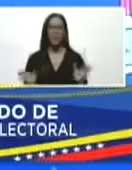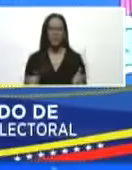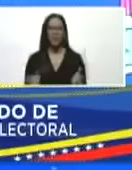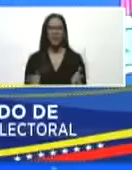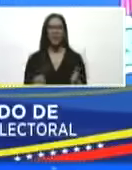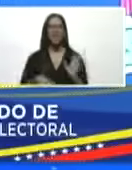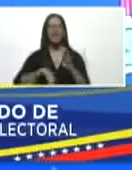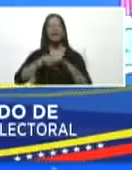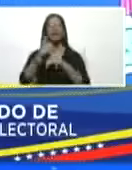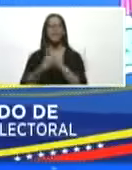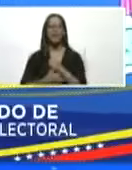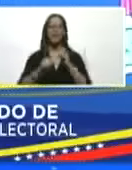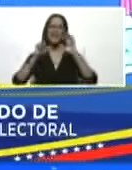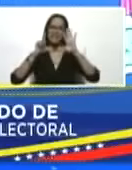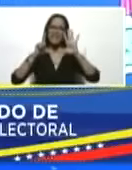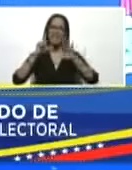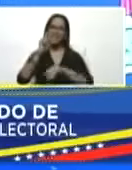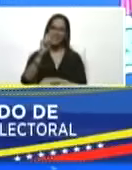el plan de la